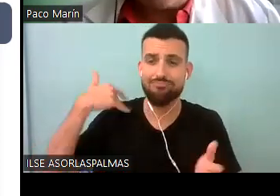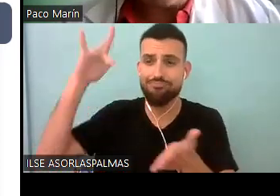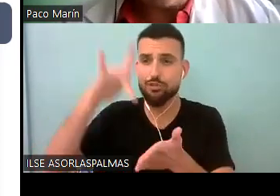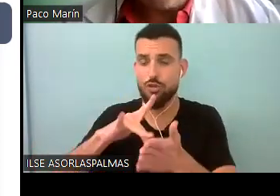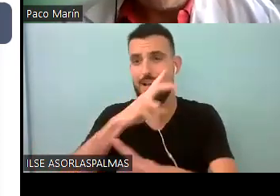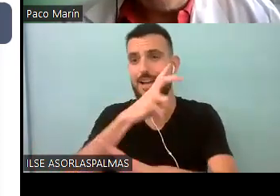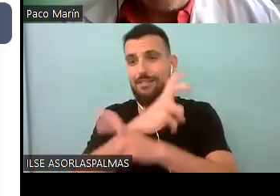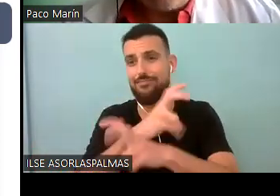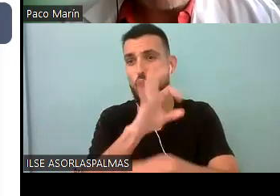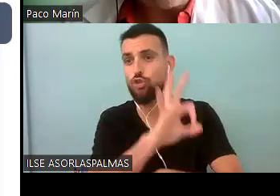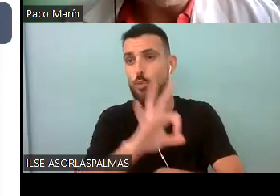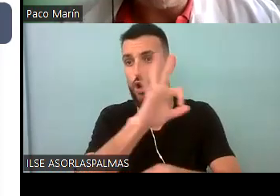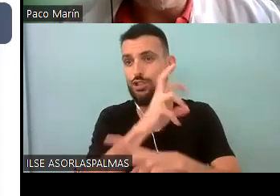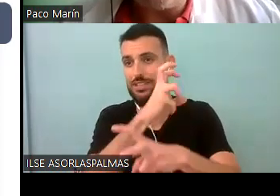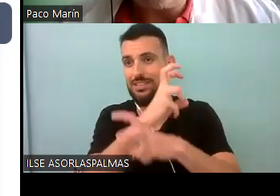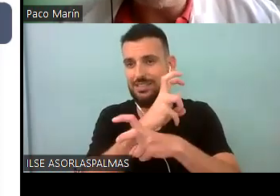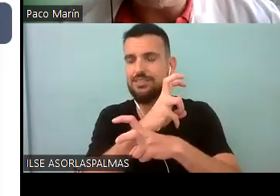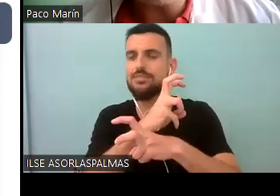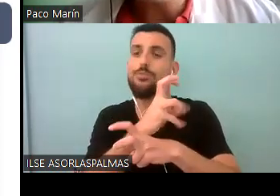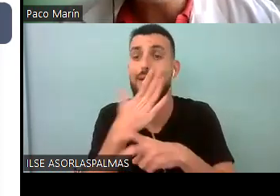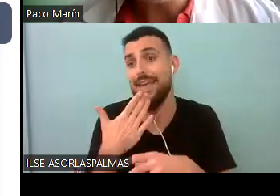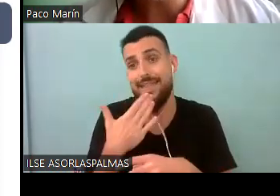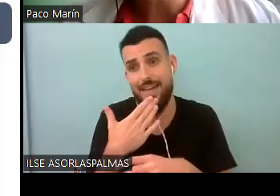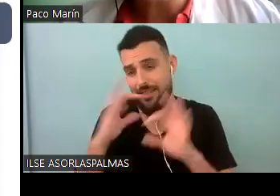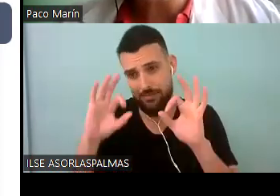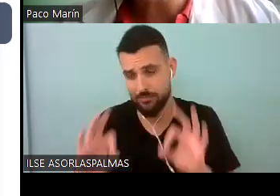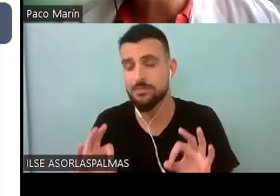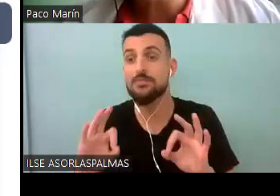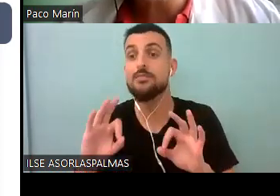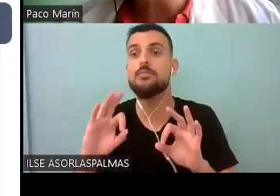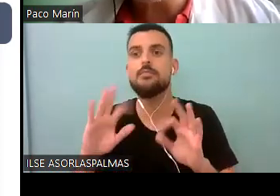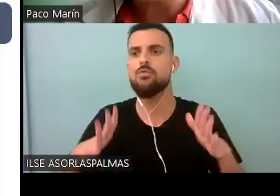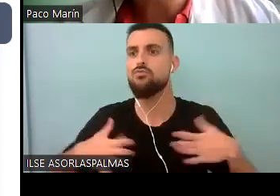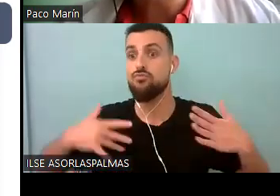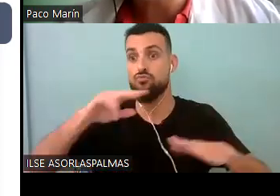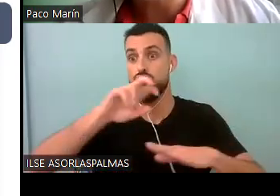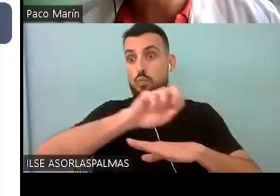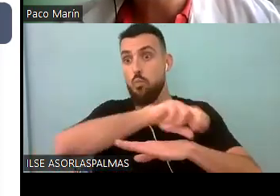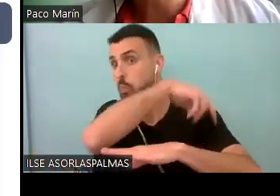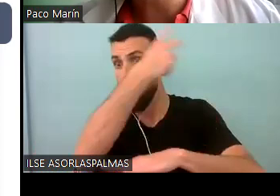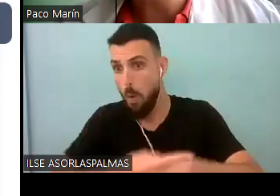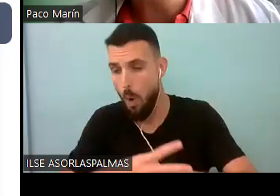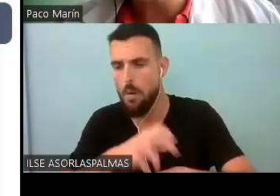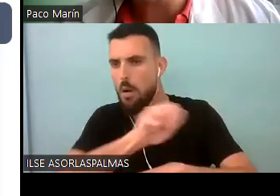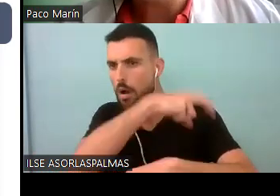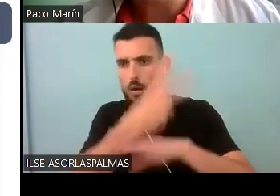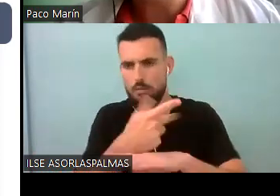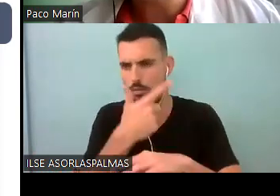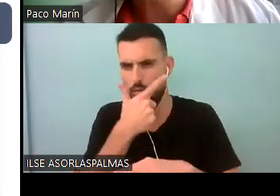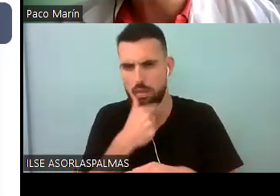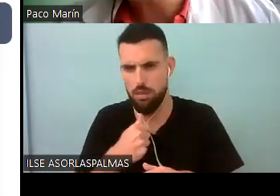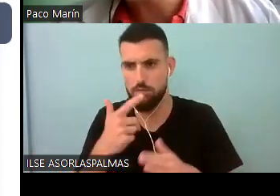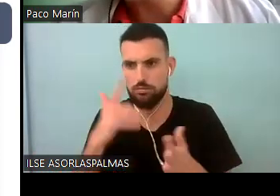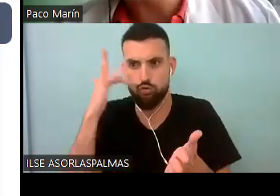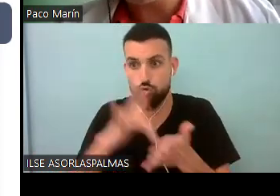el proceso normal de ir cumpliendo años, y que ante una caída de muy poca carga, un traumatismo de muy poca